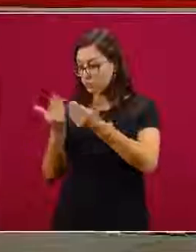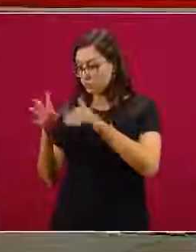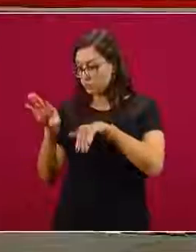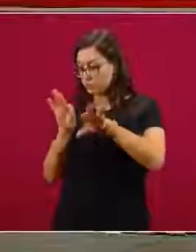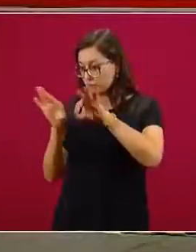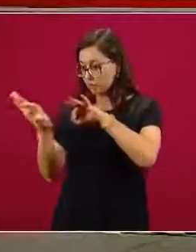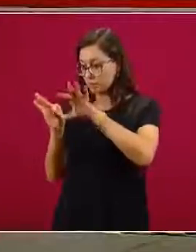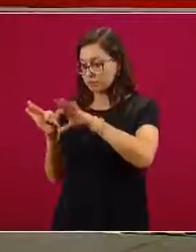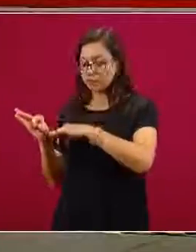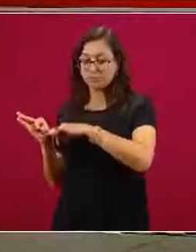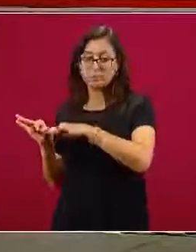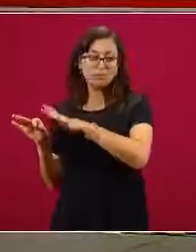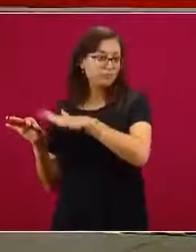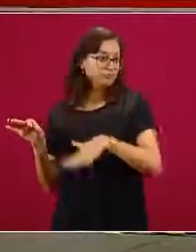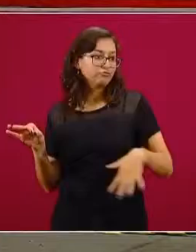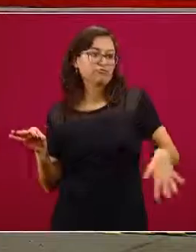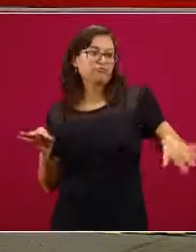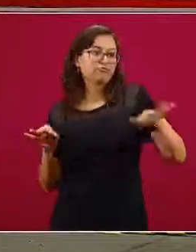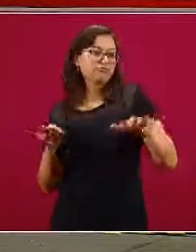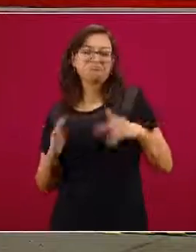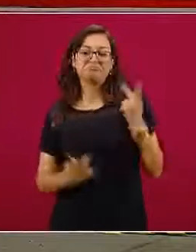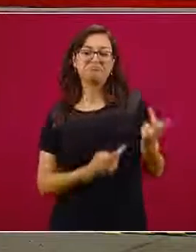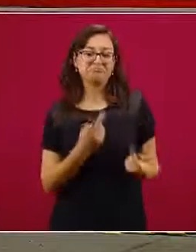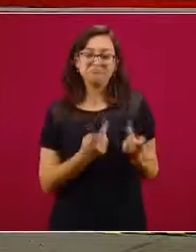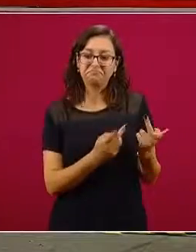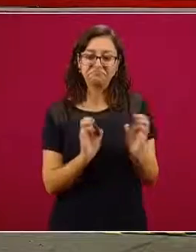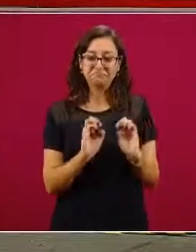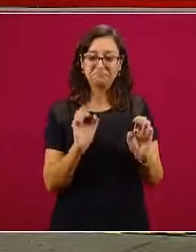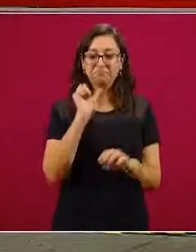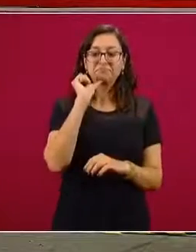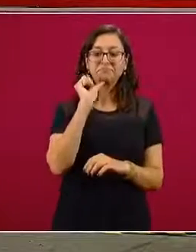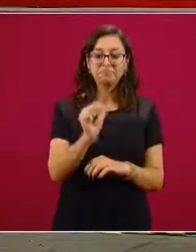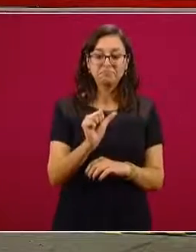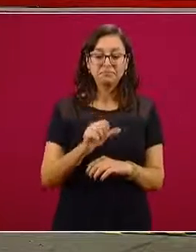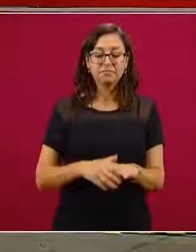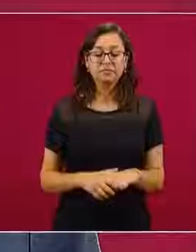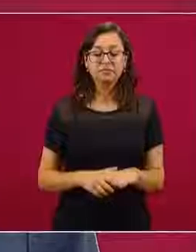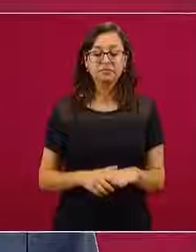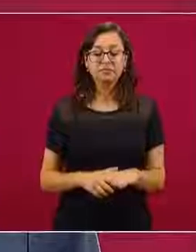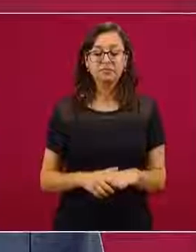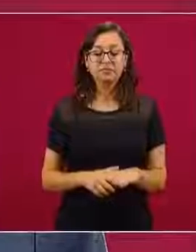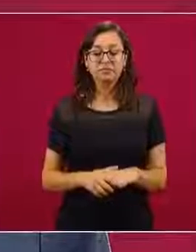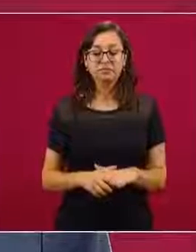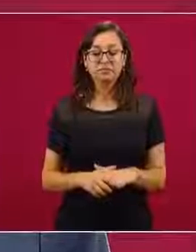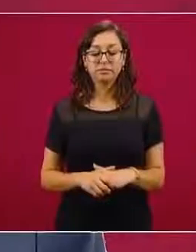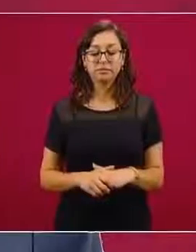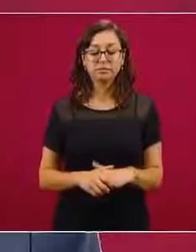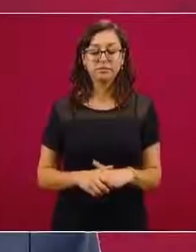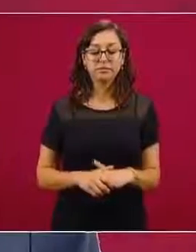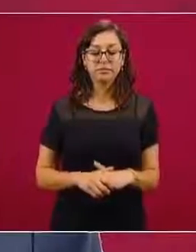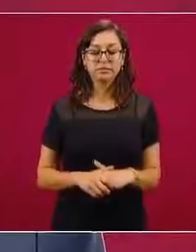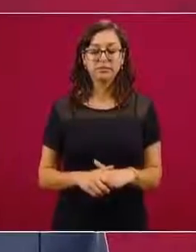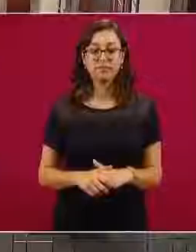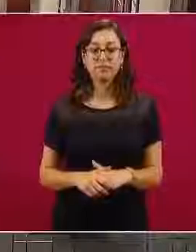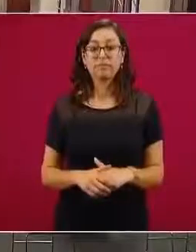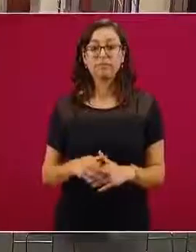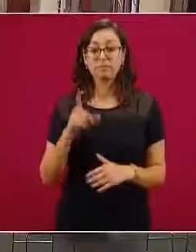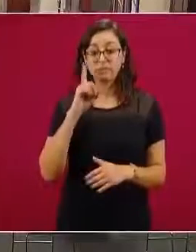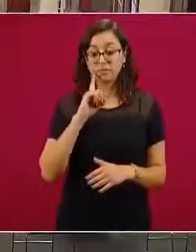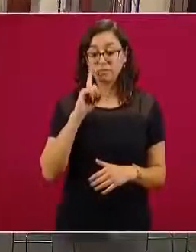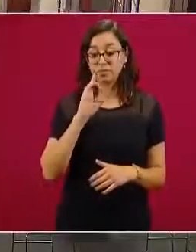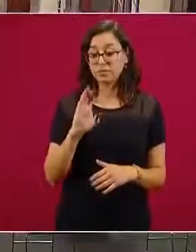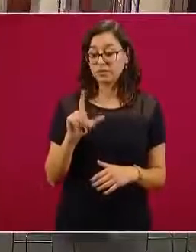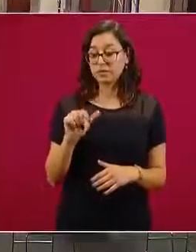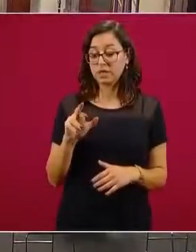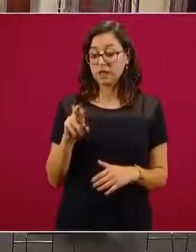muchos asentamientos irregulares están fuera de estas AGEBS y por lo tanto quedan fuera. En un estudio de Clara Salazar del Colegio de